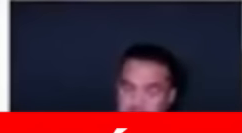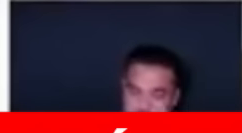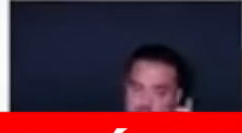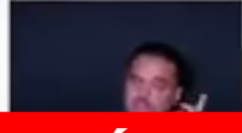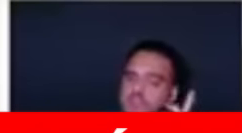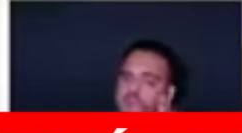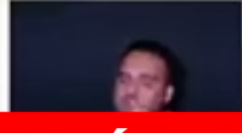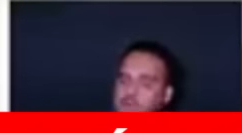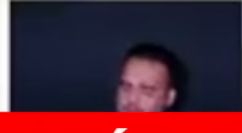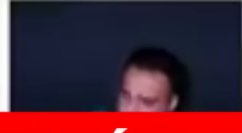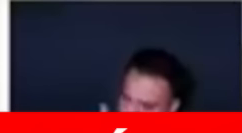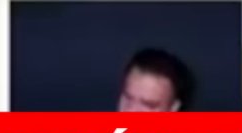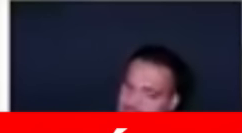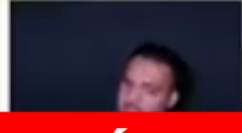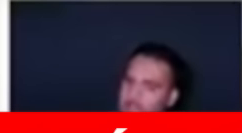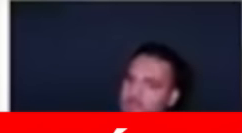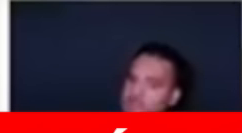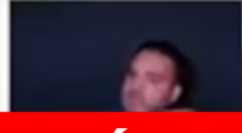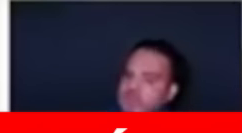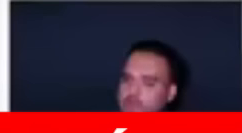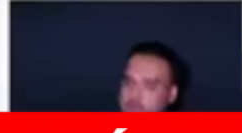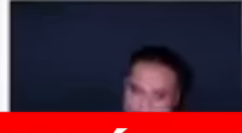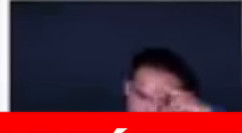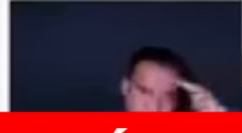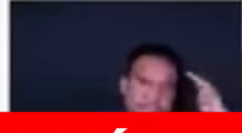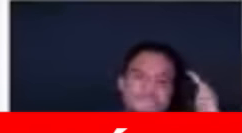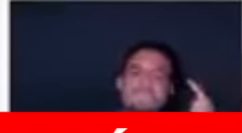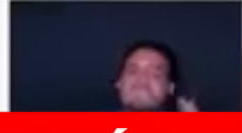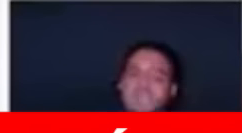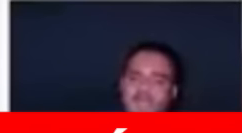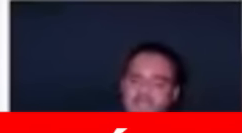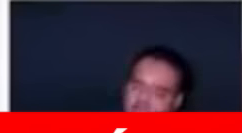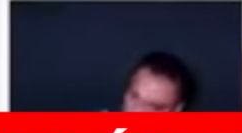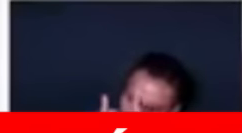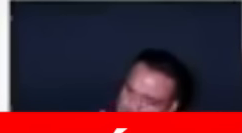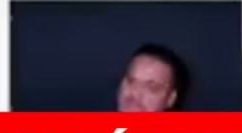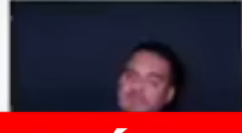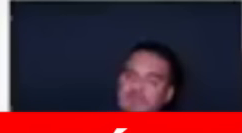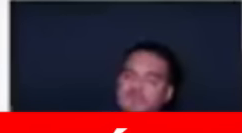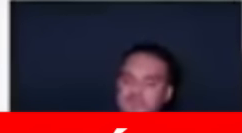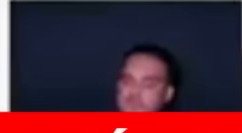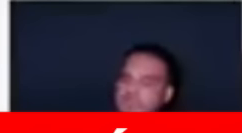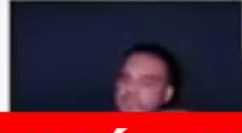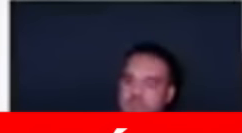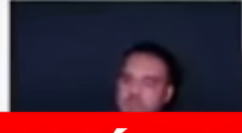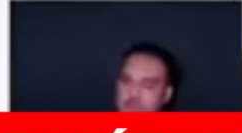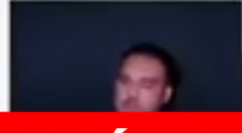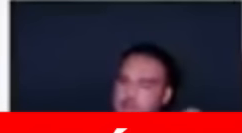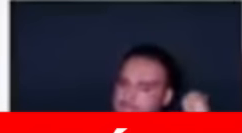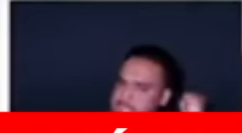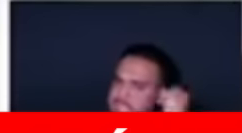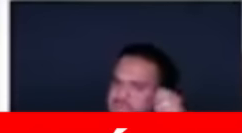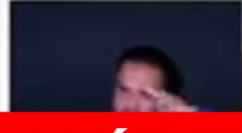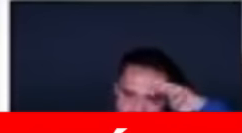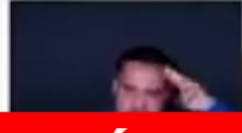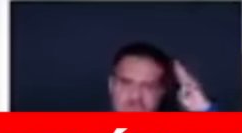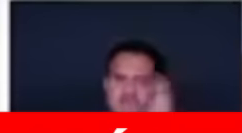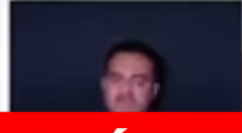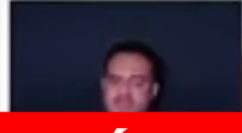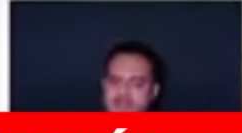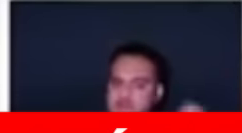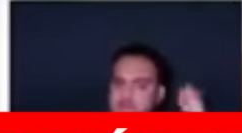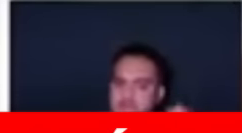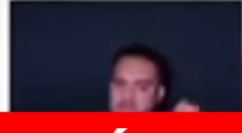Chihuahua, estamos contigo. México, estamos contigo. ¡Viva México!